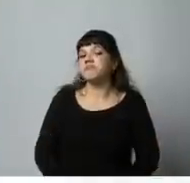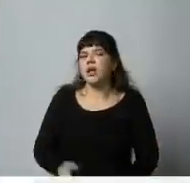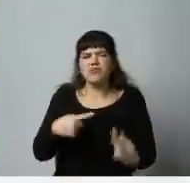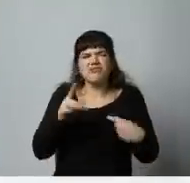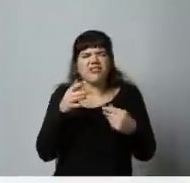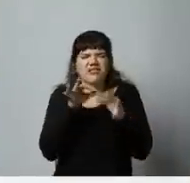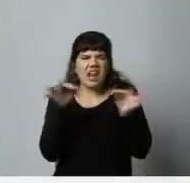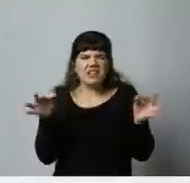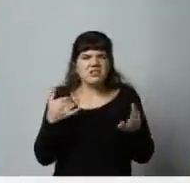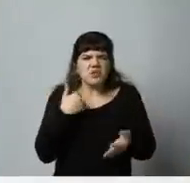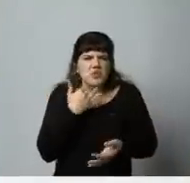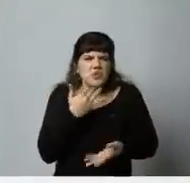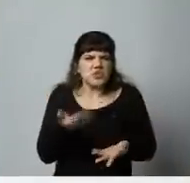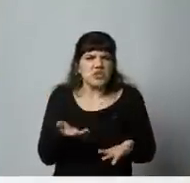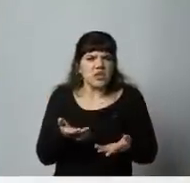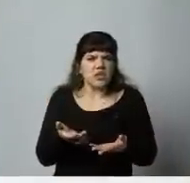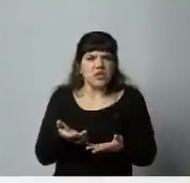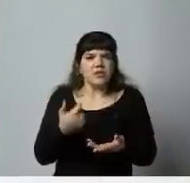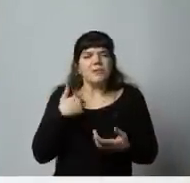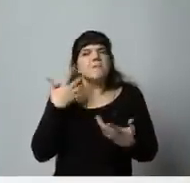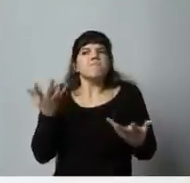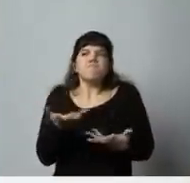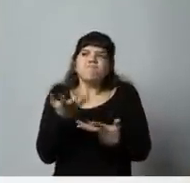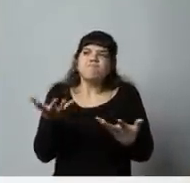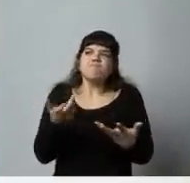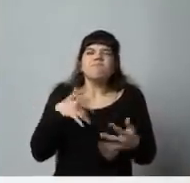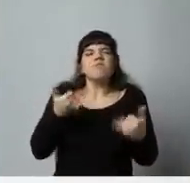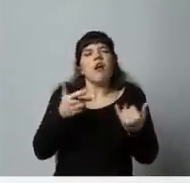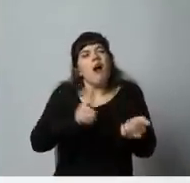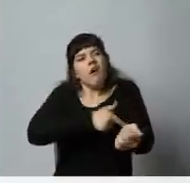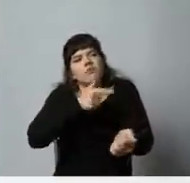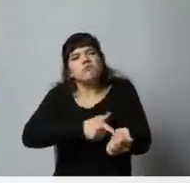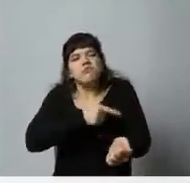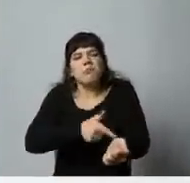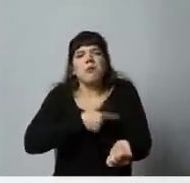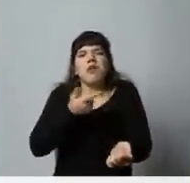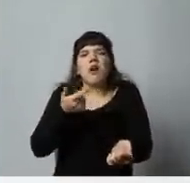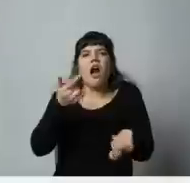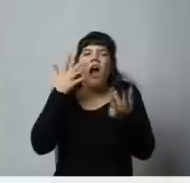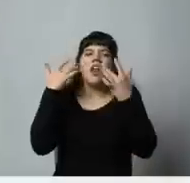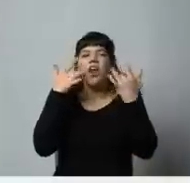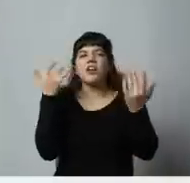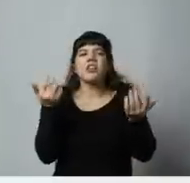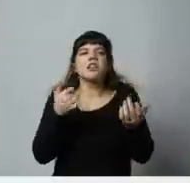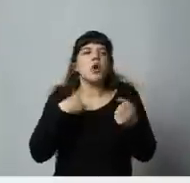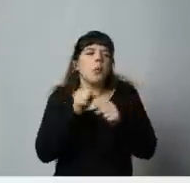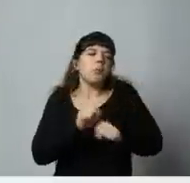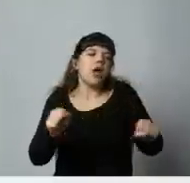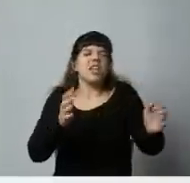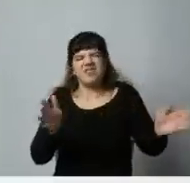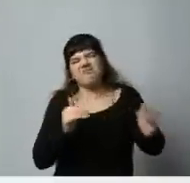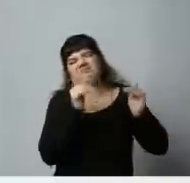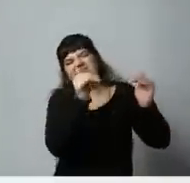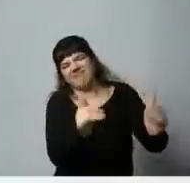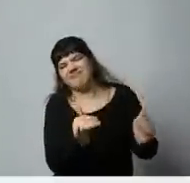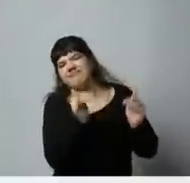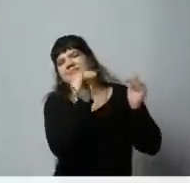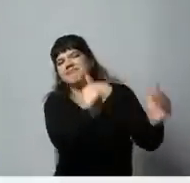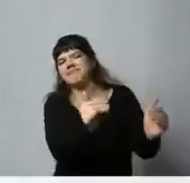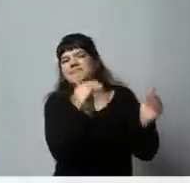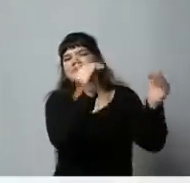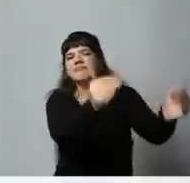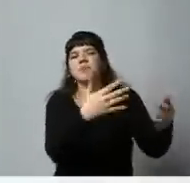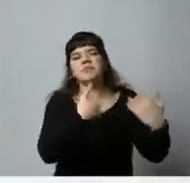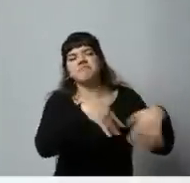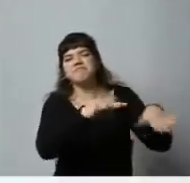entonces digo yo creo que nos hemos también acostumbrado como que al artista nosotros podemos ir llevándolo más o menos fueron